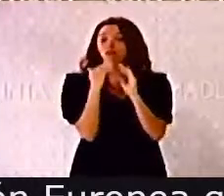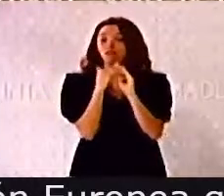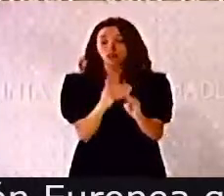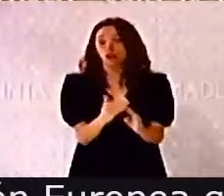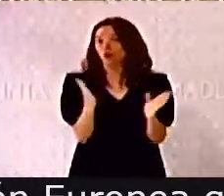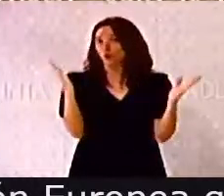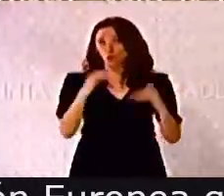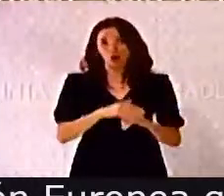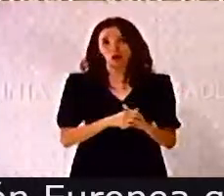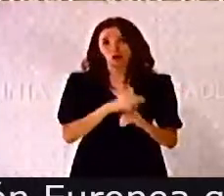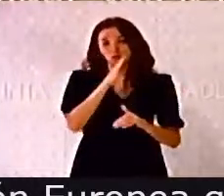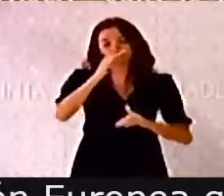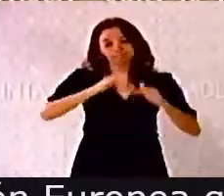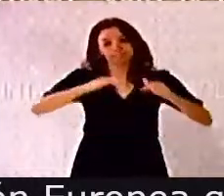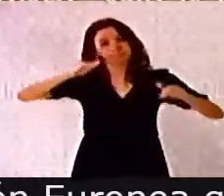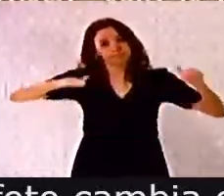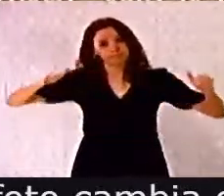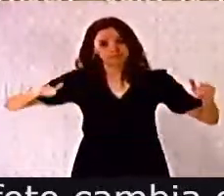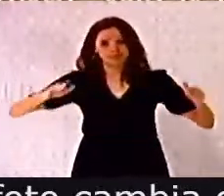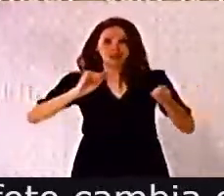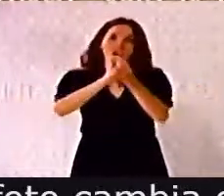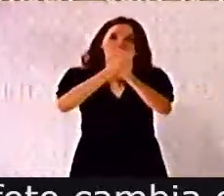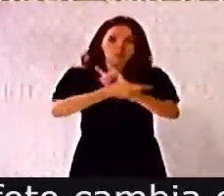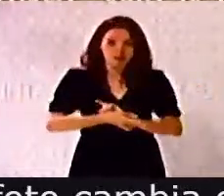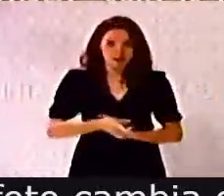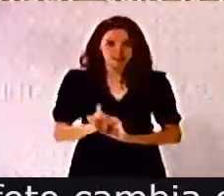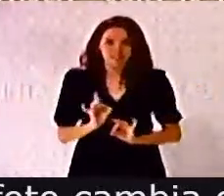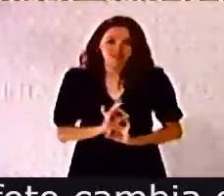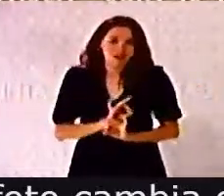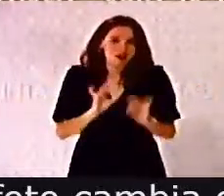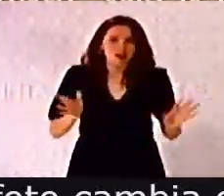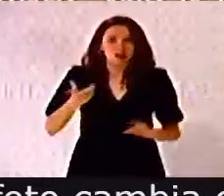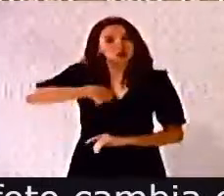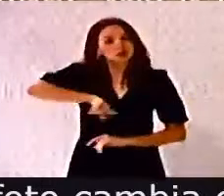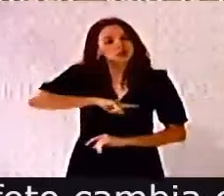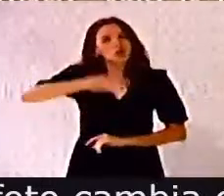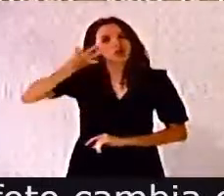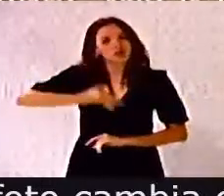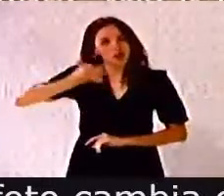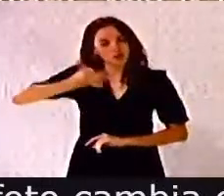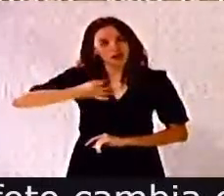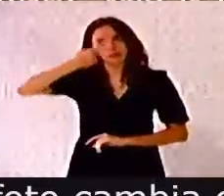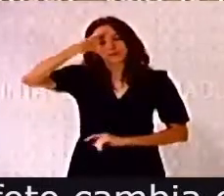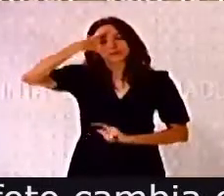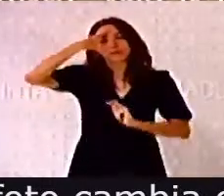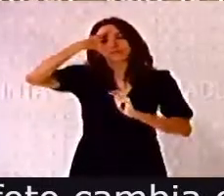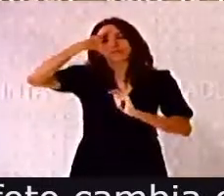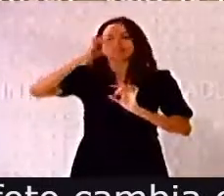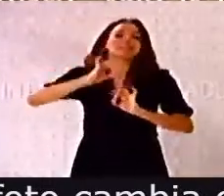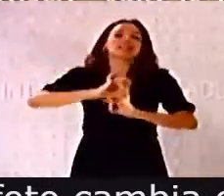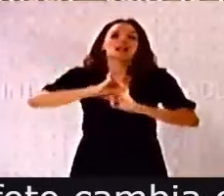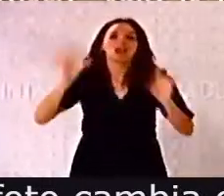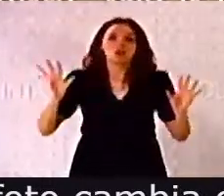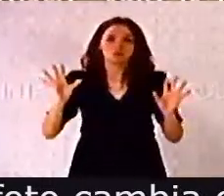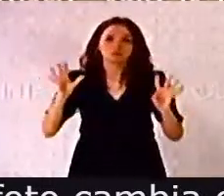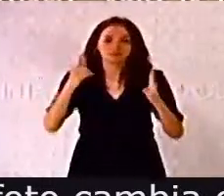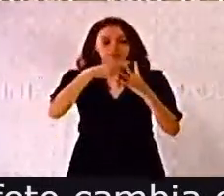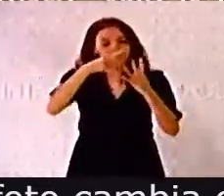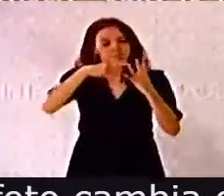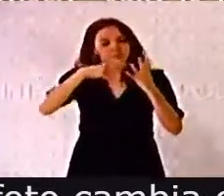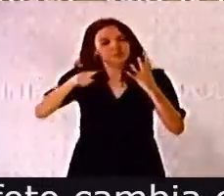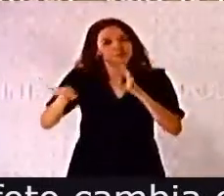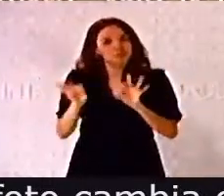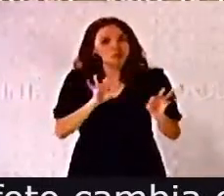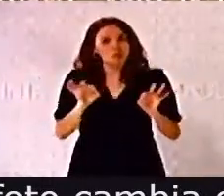otro de manera clara. Lo que hay que tener es la sistemática muy engrasada. A mí